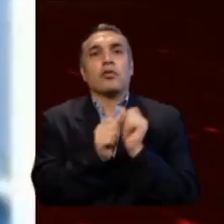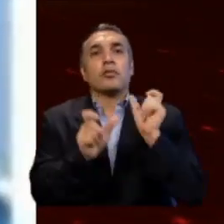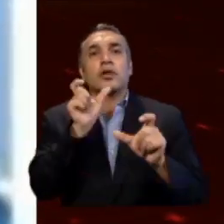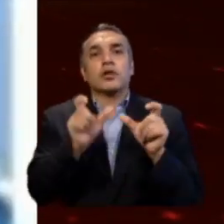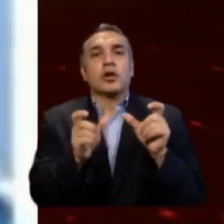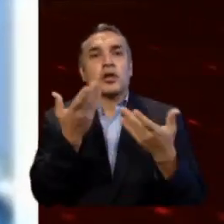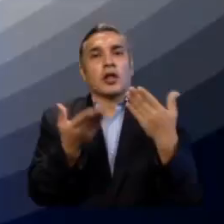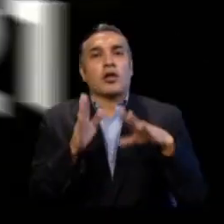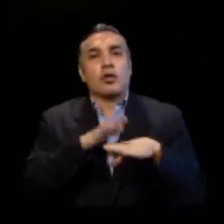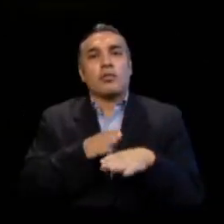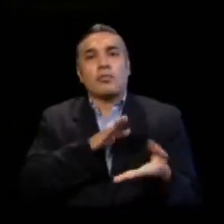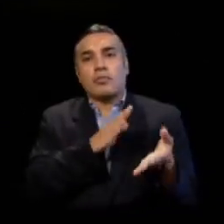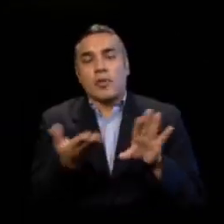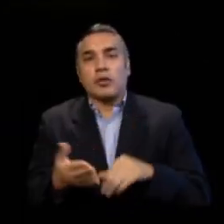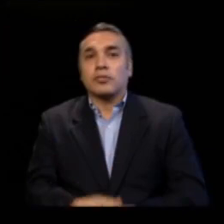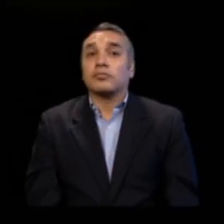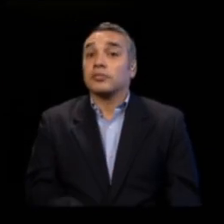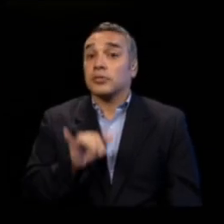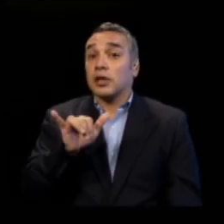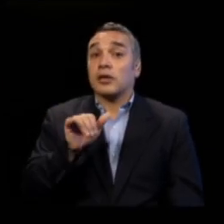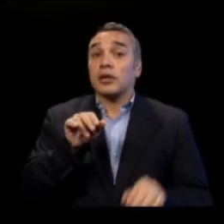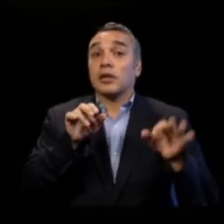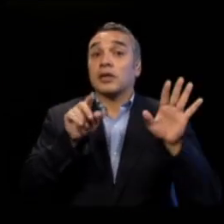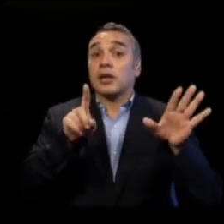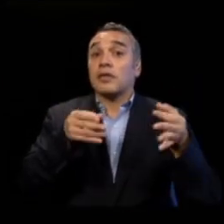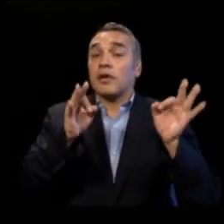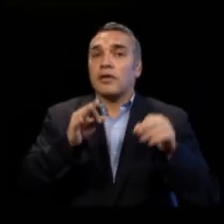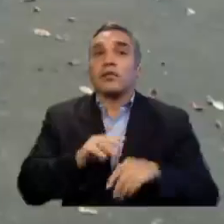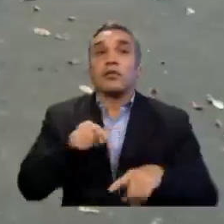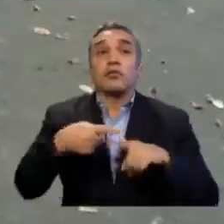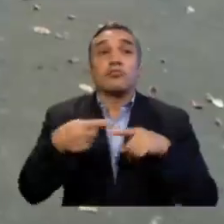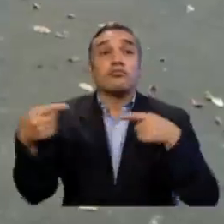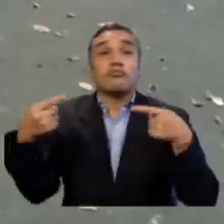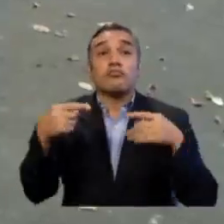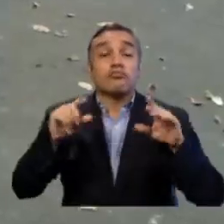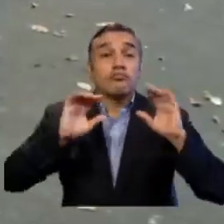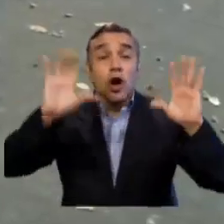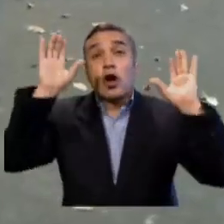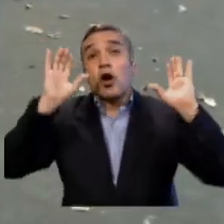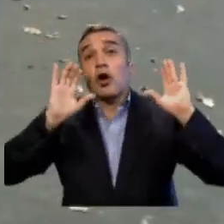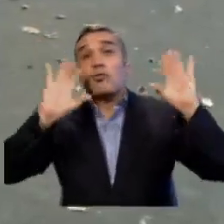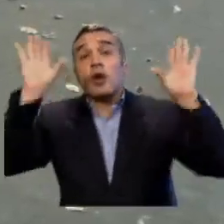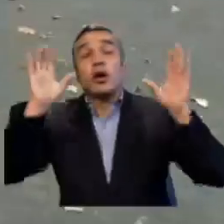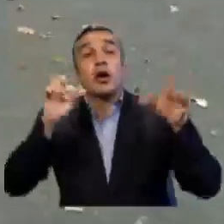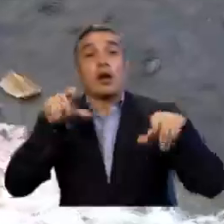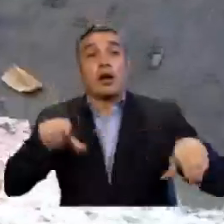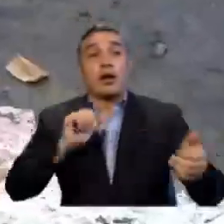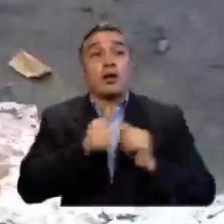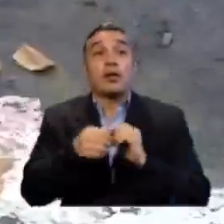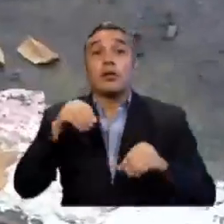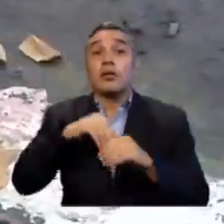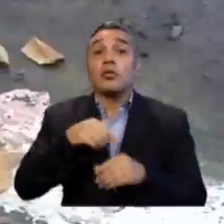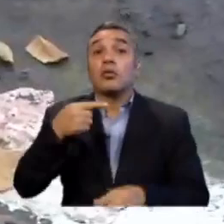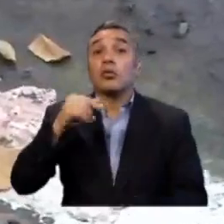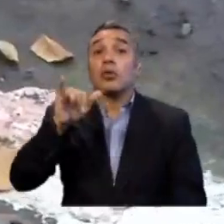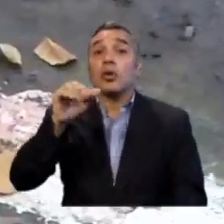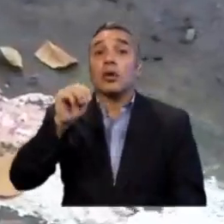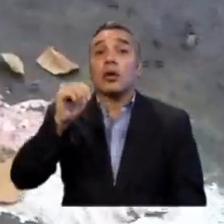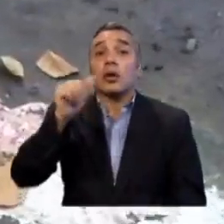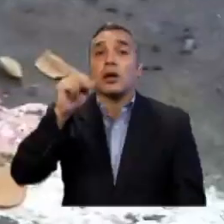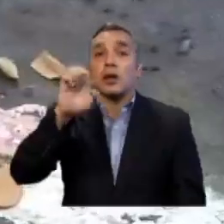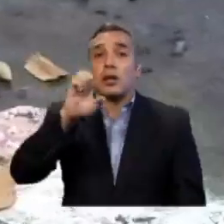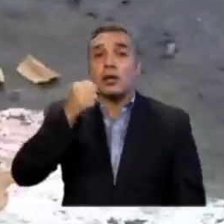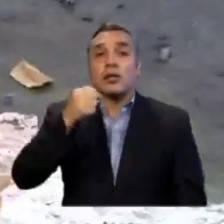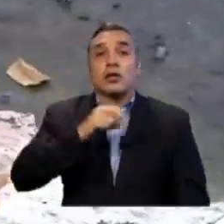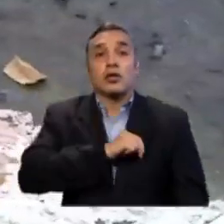ahora sospechosos. Sábado 6 de febrero, durante un partido de boli en una cancha deportiva en la ciudadela Guayacanes, norte